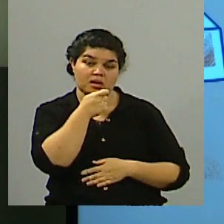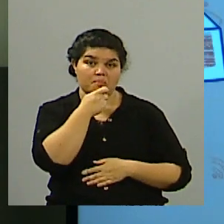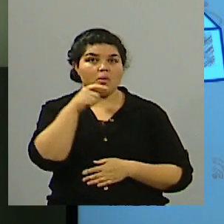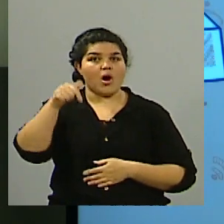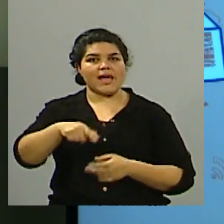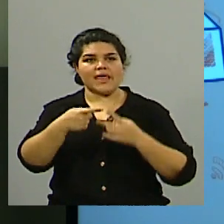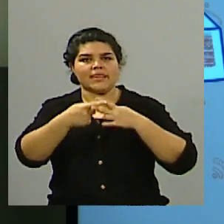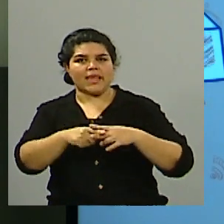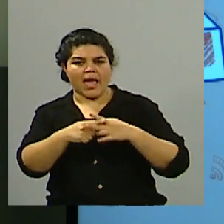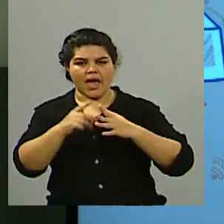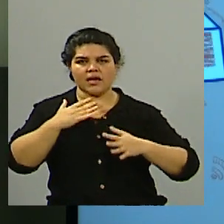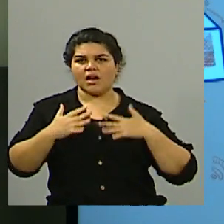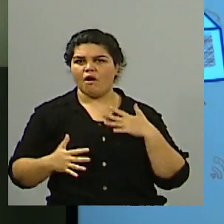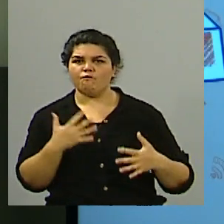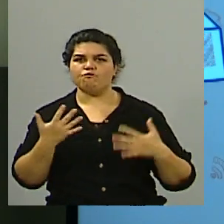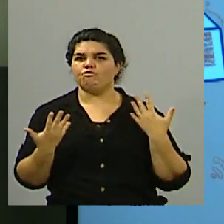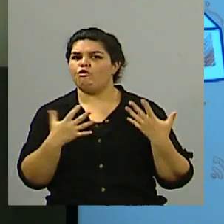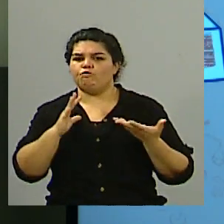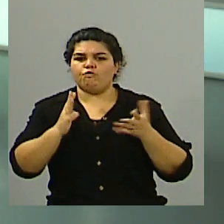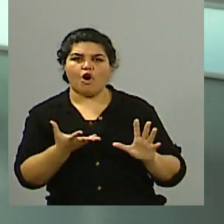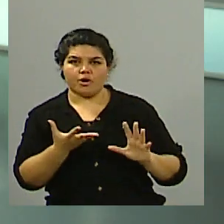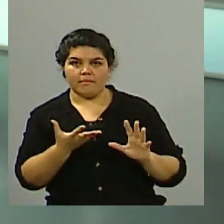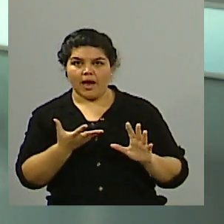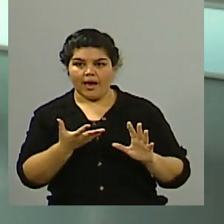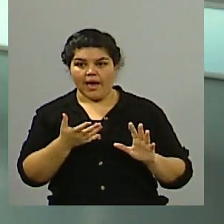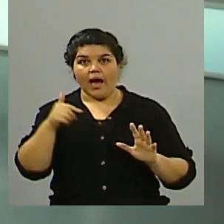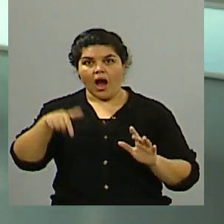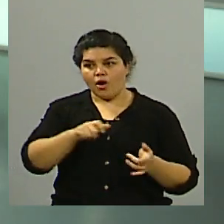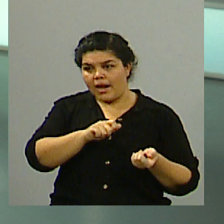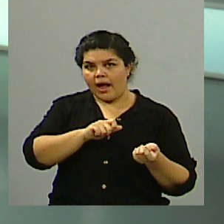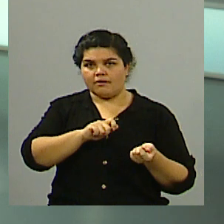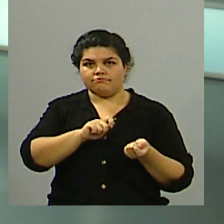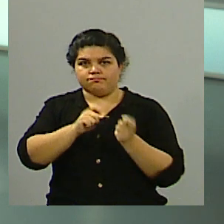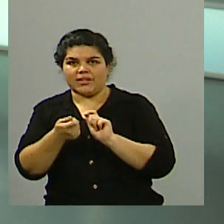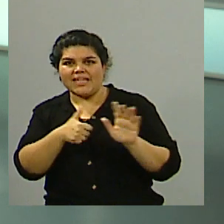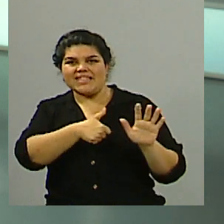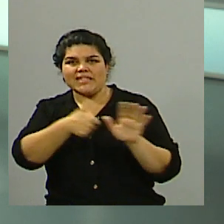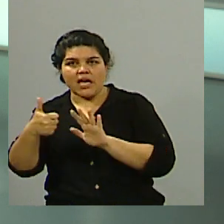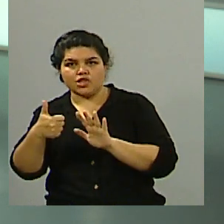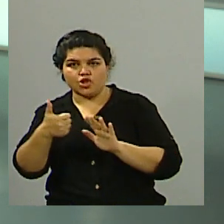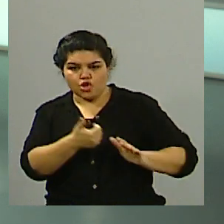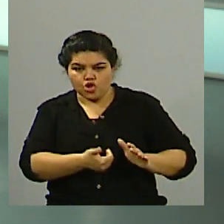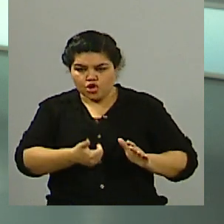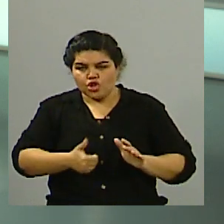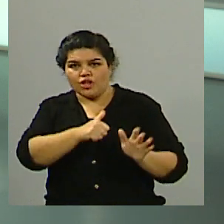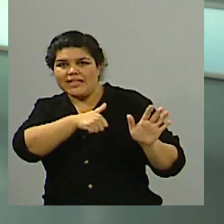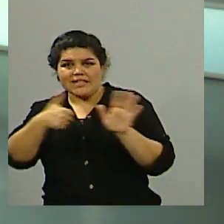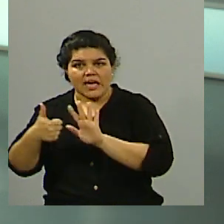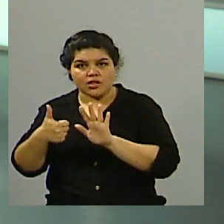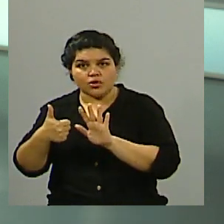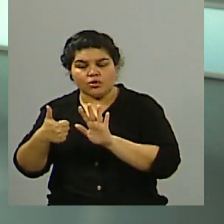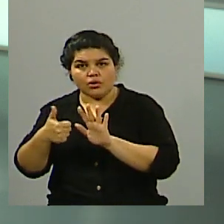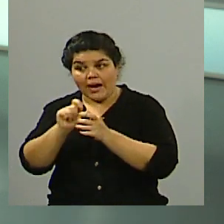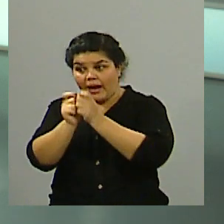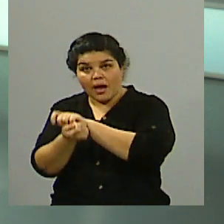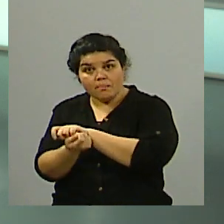decías, que es más bien técnico, con este grado sexto dan, ¿va a cambiar la instrucción hacia los alumnos? ¿Se exige un